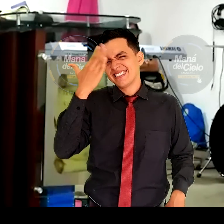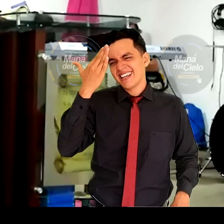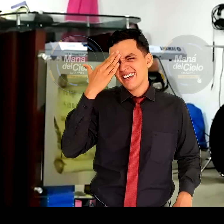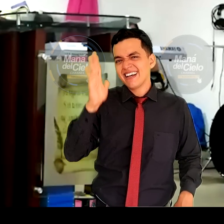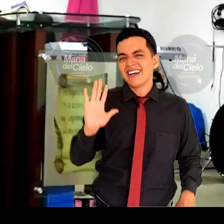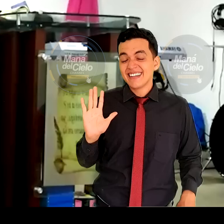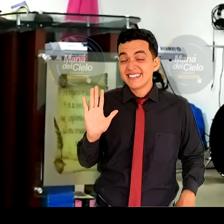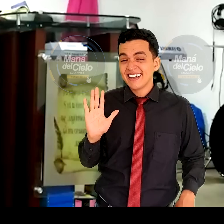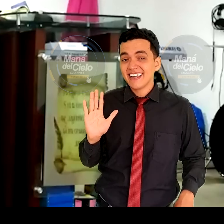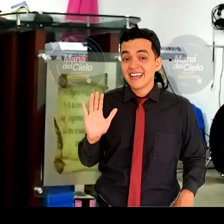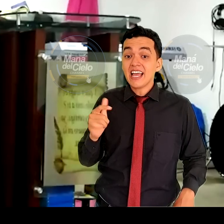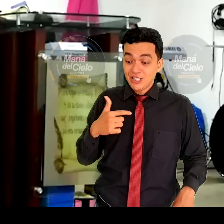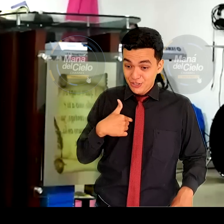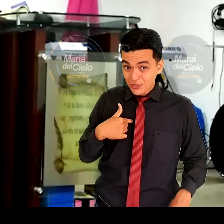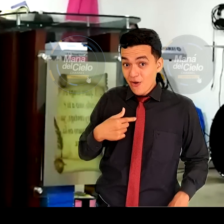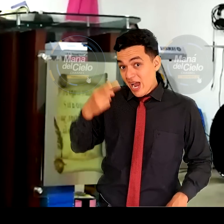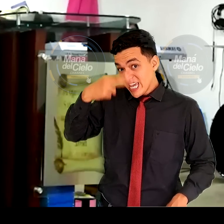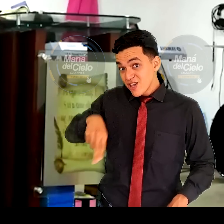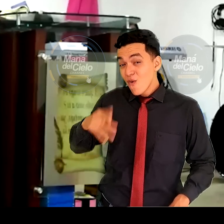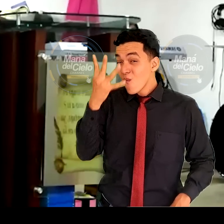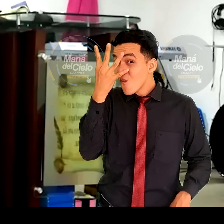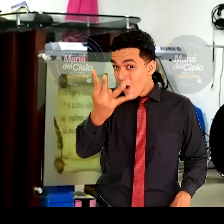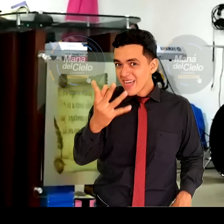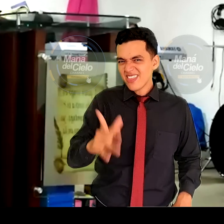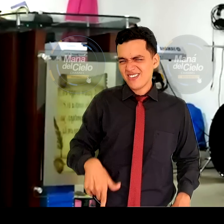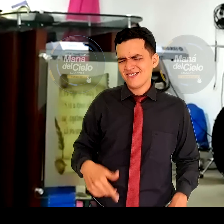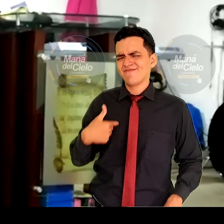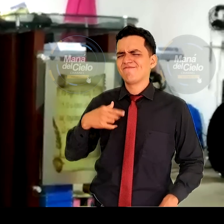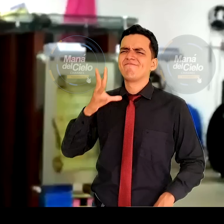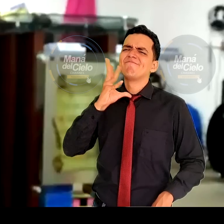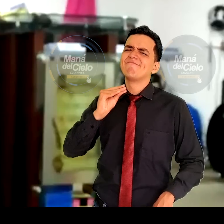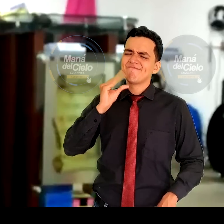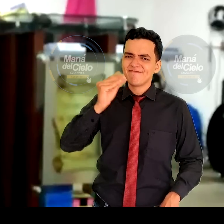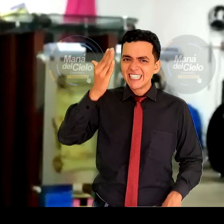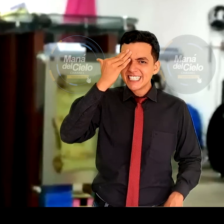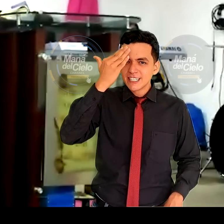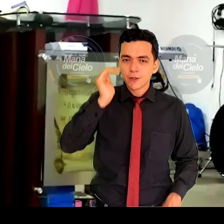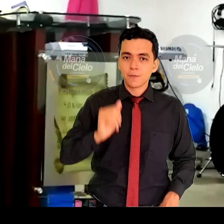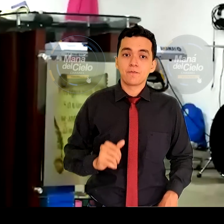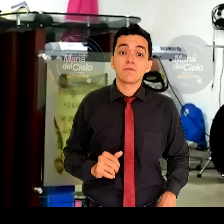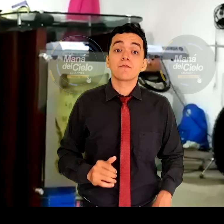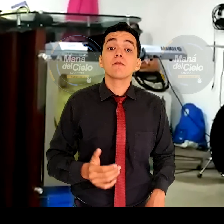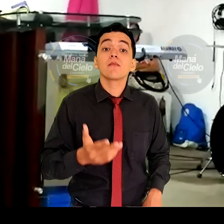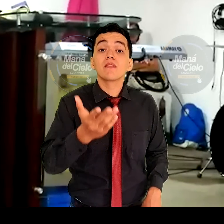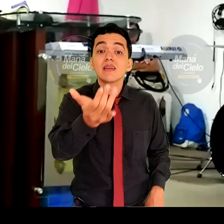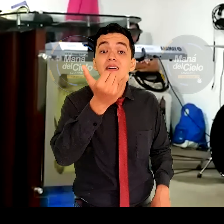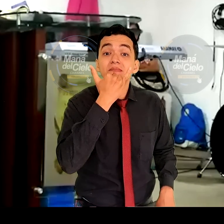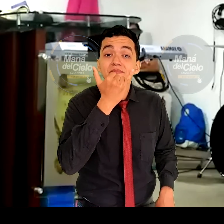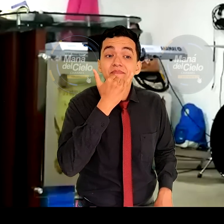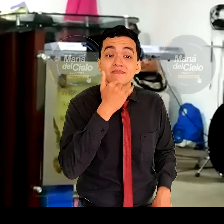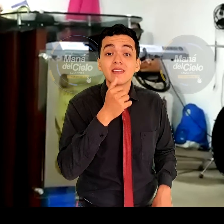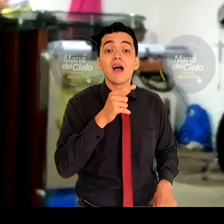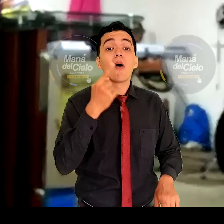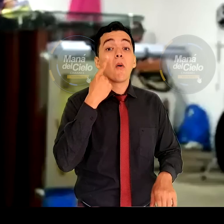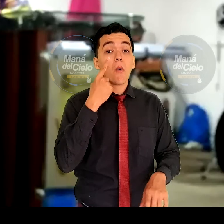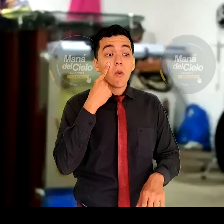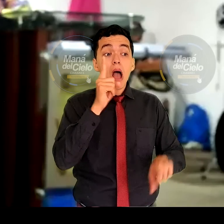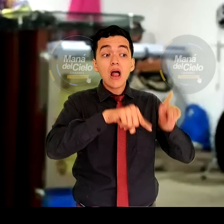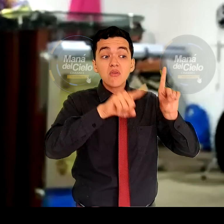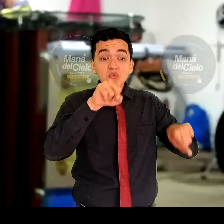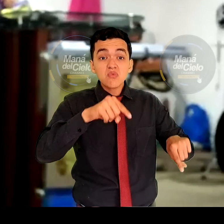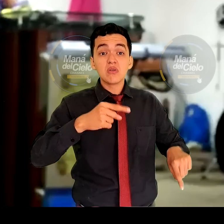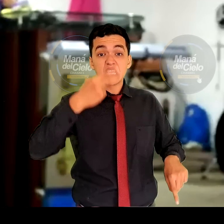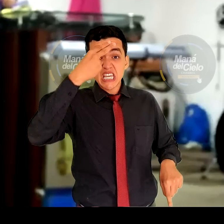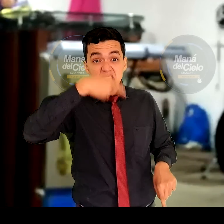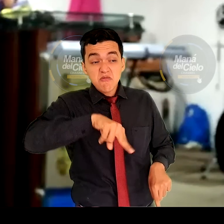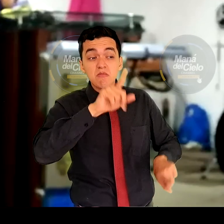imaginar la cantidad de problemas que se están metiendo en adolescentes que aún están en la iglesia porque los papás, los muchachos están jugando con los papás a gallina ciega. Pero